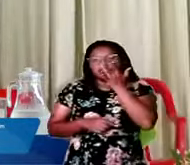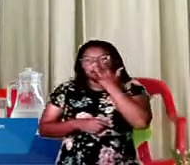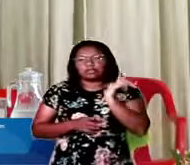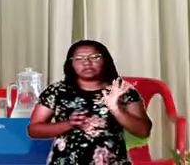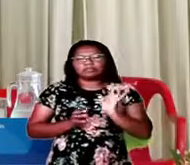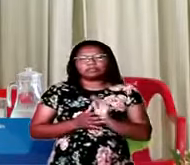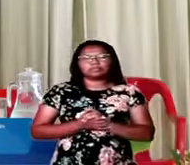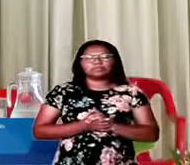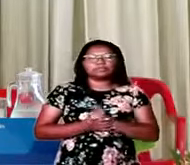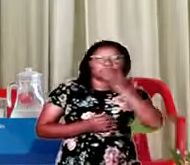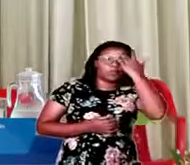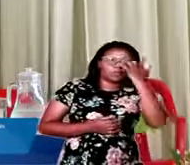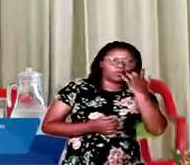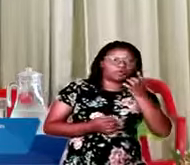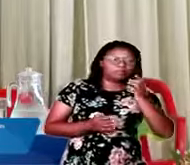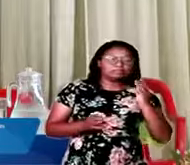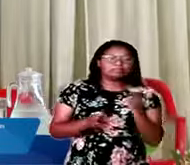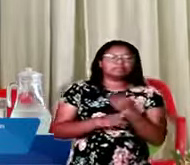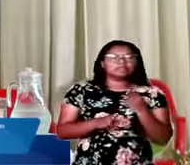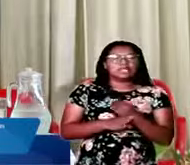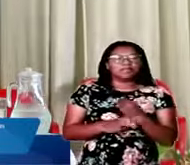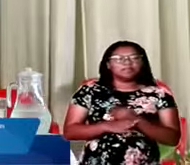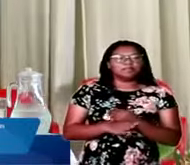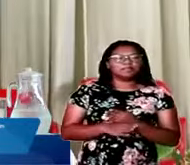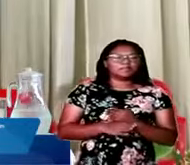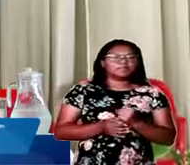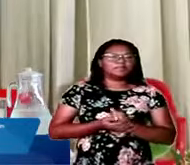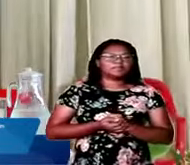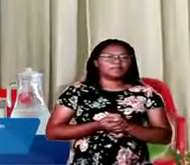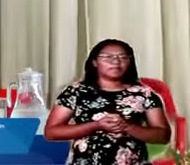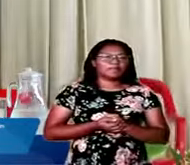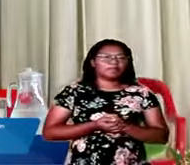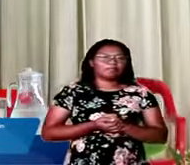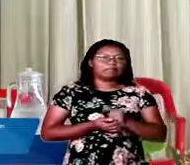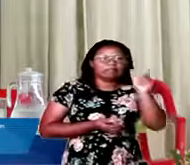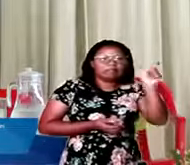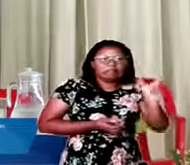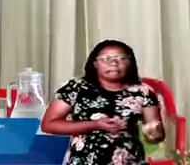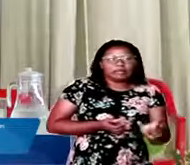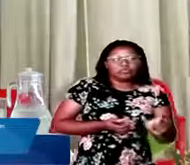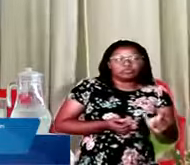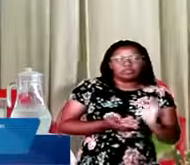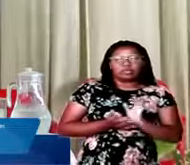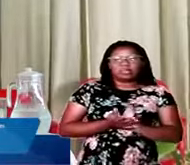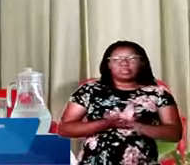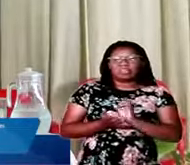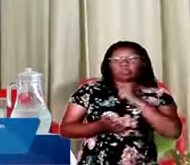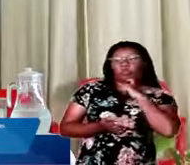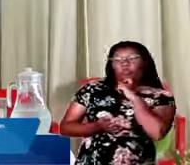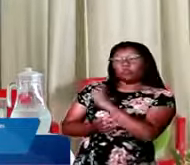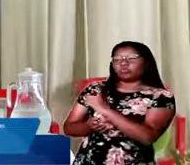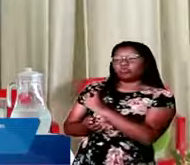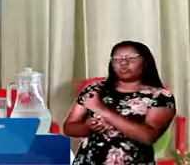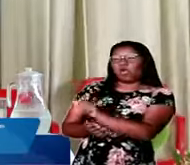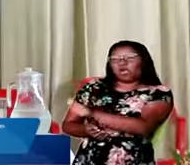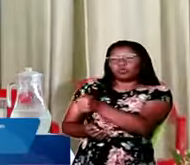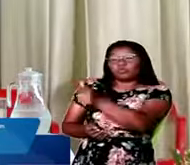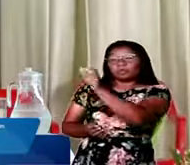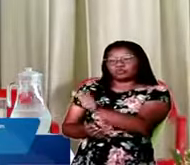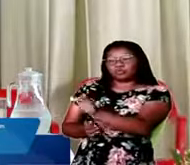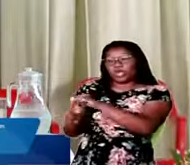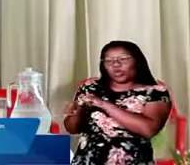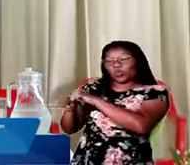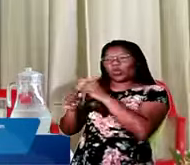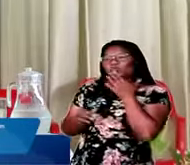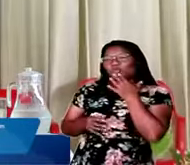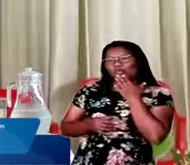porque el problema del racismo es odio hacia el otro por no ser del mismo color.